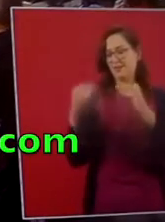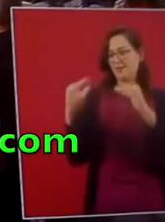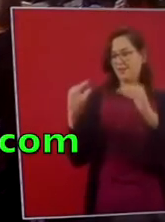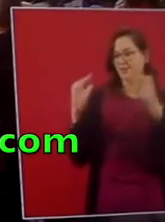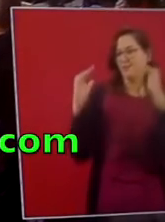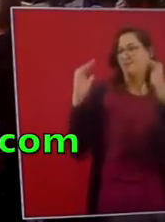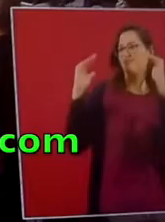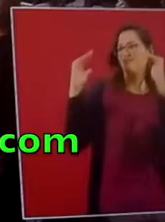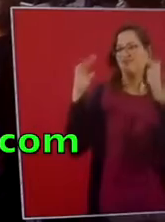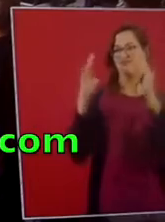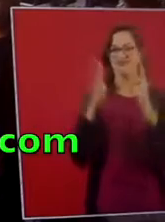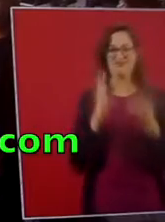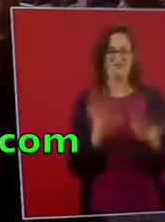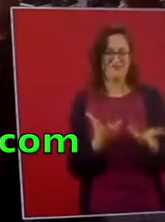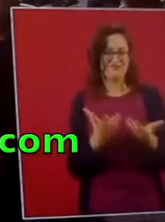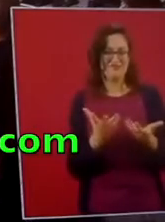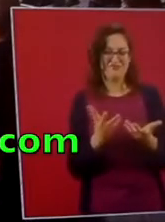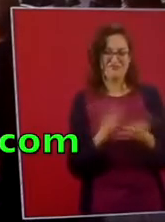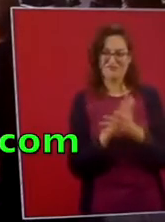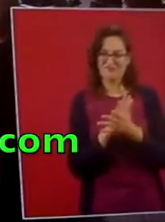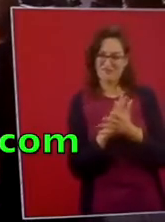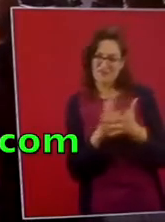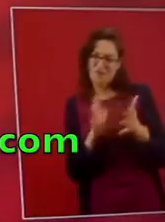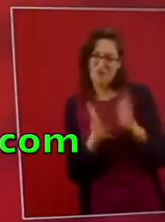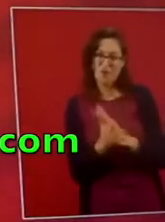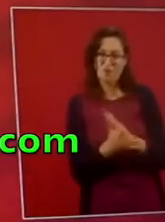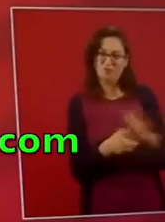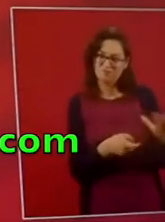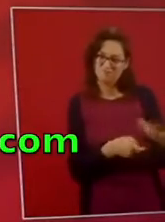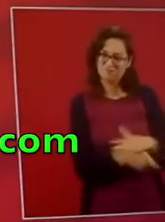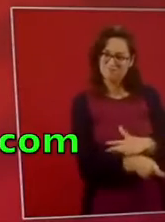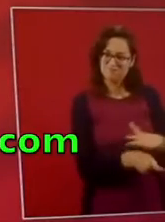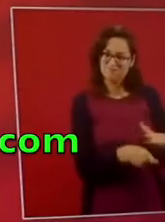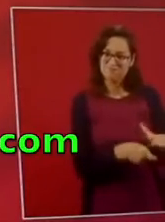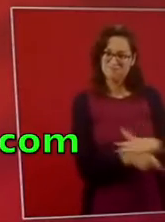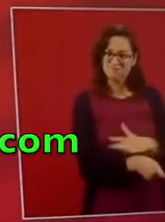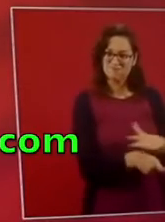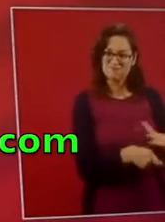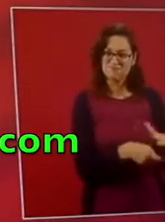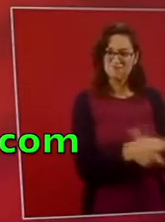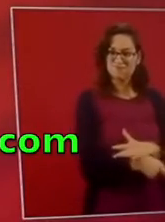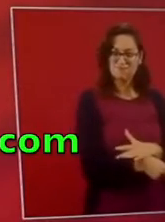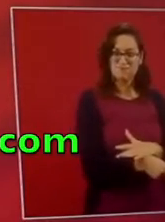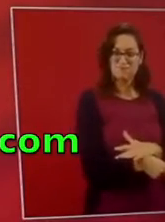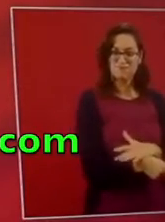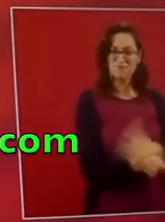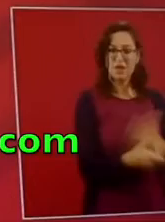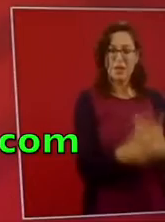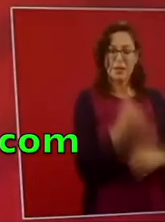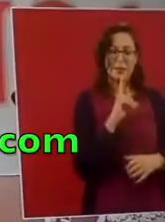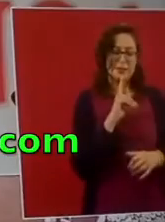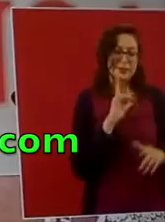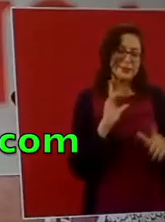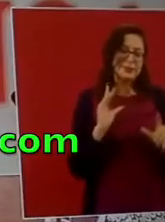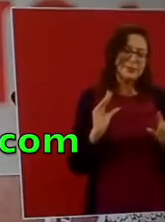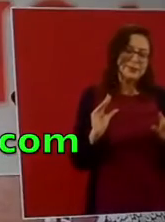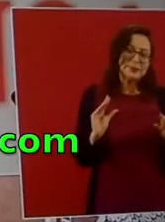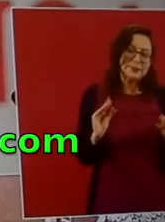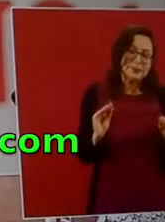algunos candidatos a los ayuntamientos pues han puesto cortapisas en este proyecto.